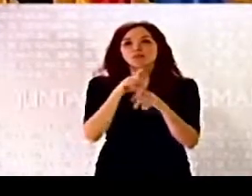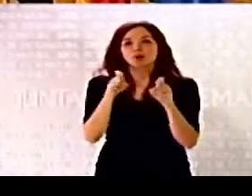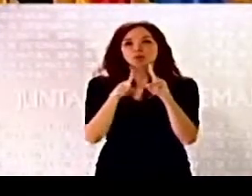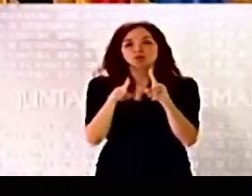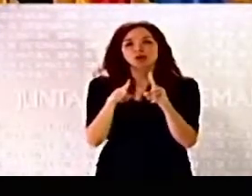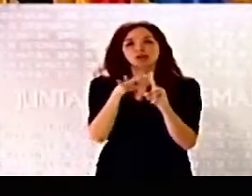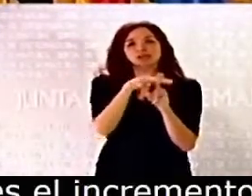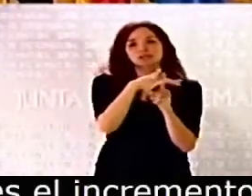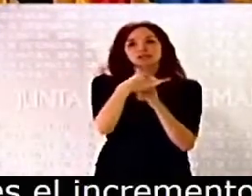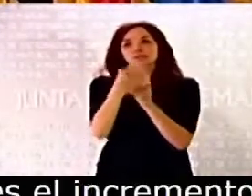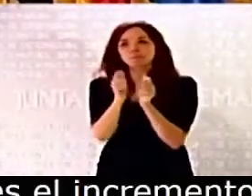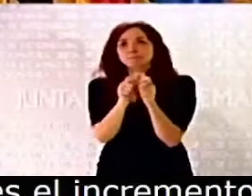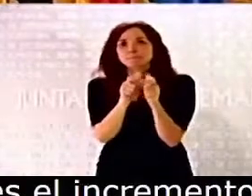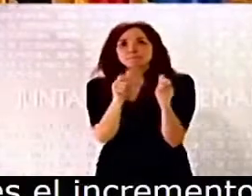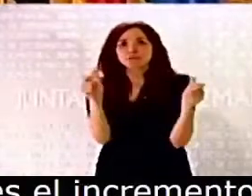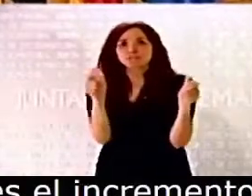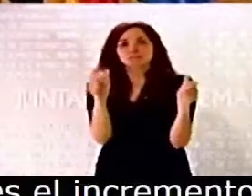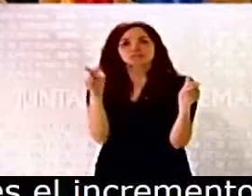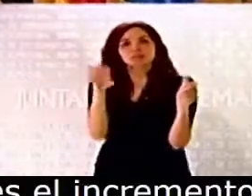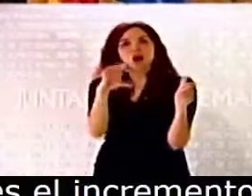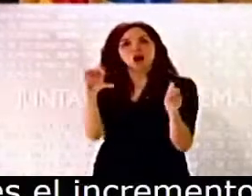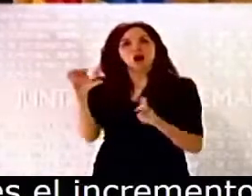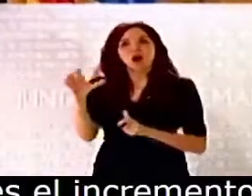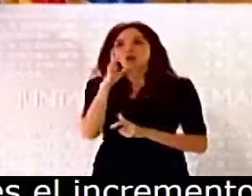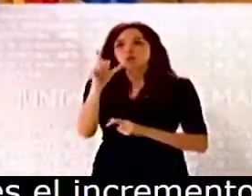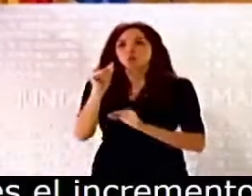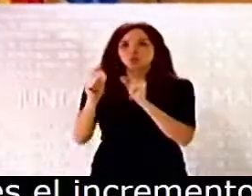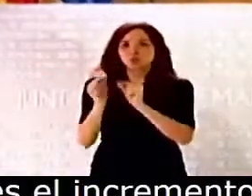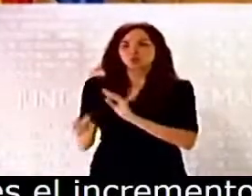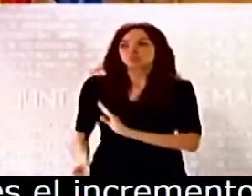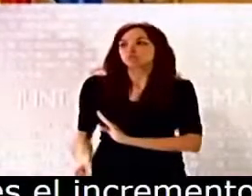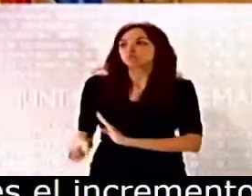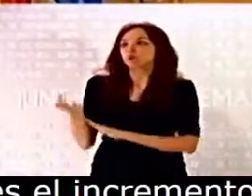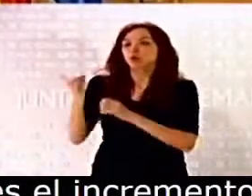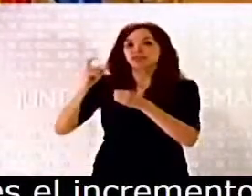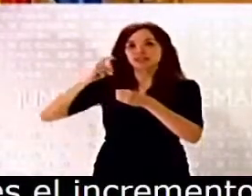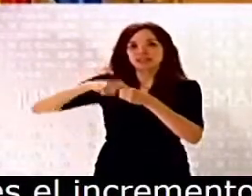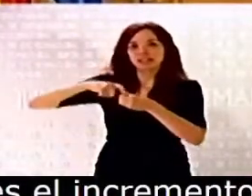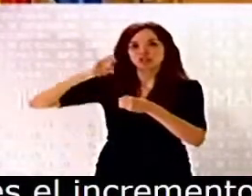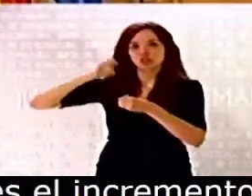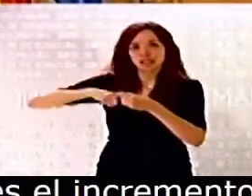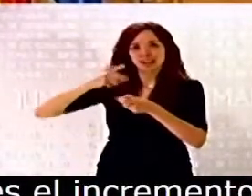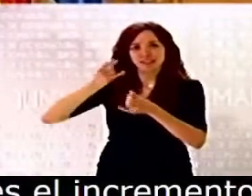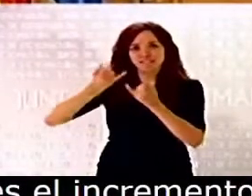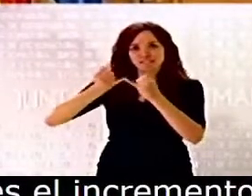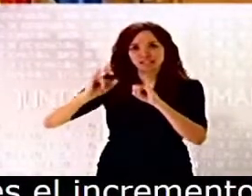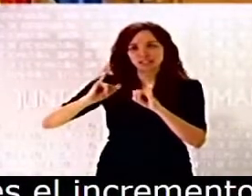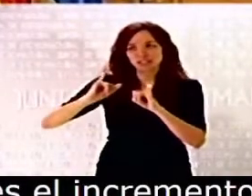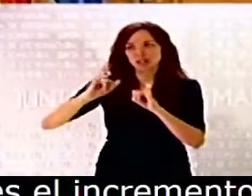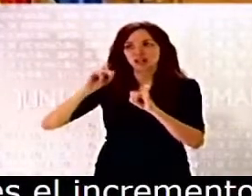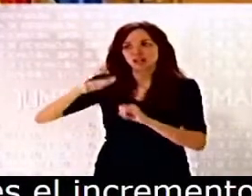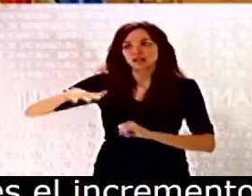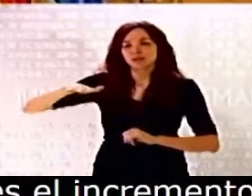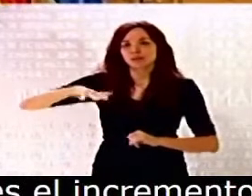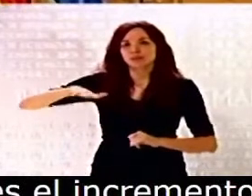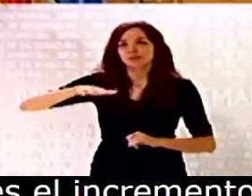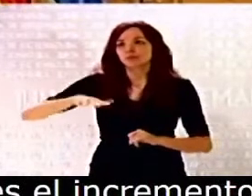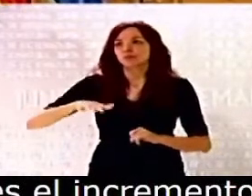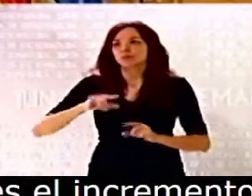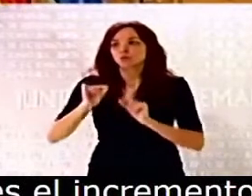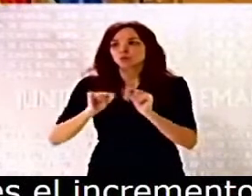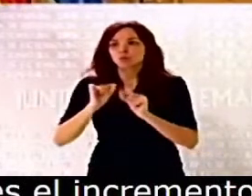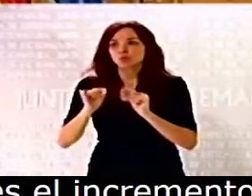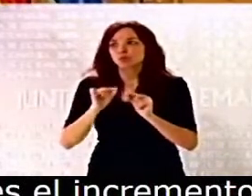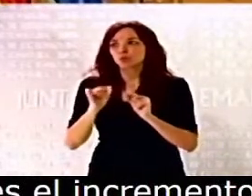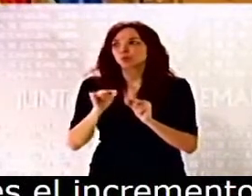que se ha producido en Cáceres con los brotes que ha habido en una discoteca y en una fiesta que ha habido posteriormente la celebración de la graduación